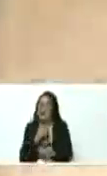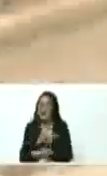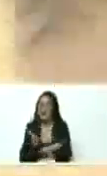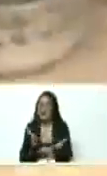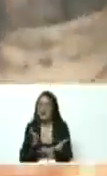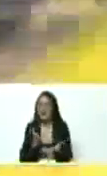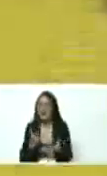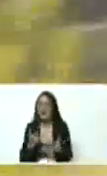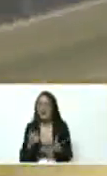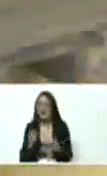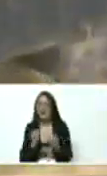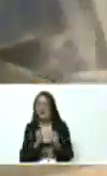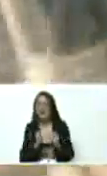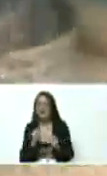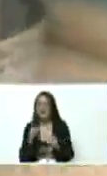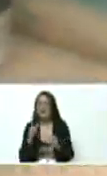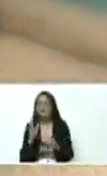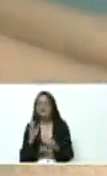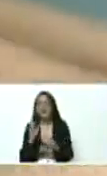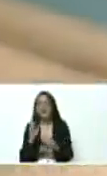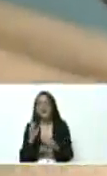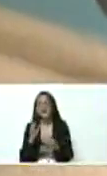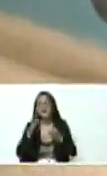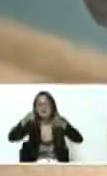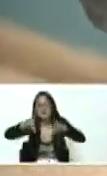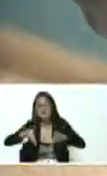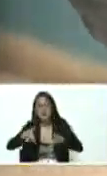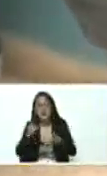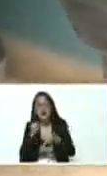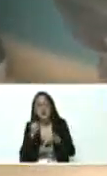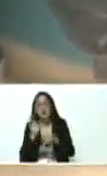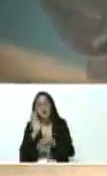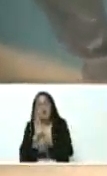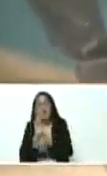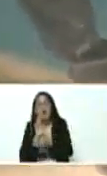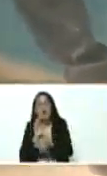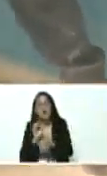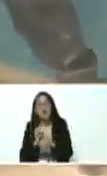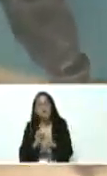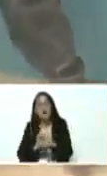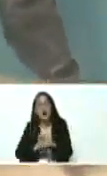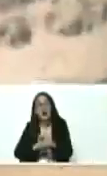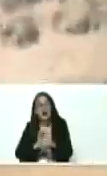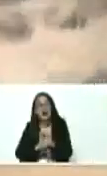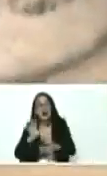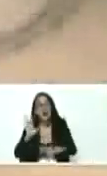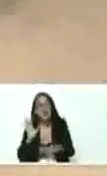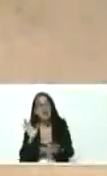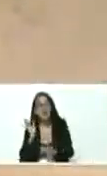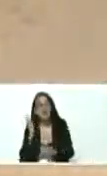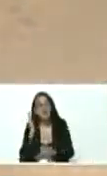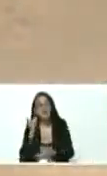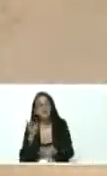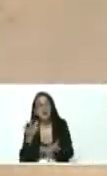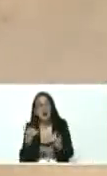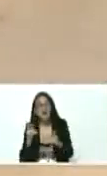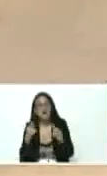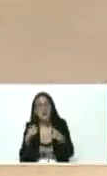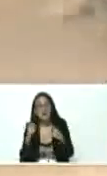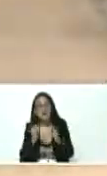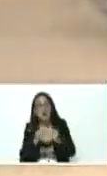La sala de cuidados intensivos, aquí la tenemos, también en fase de reparación. Allá están tratando de arreglar el